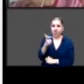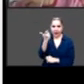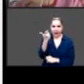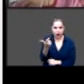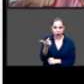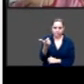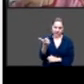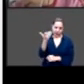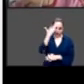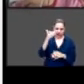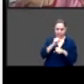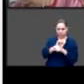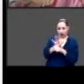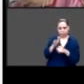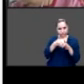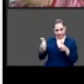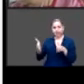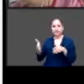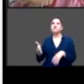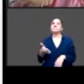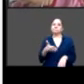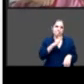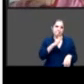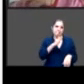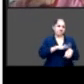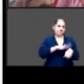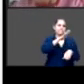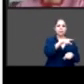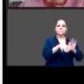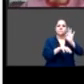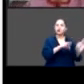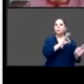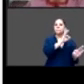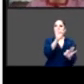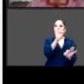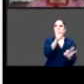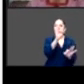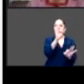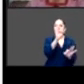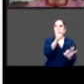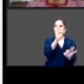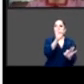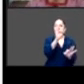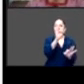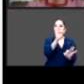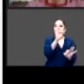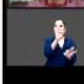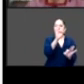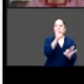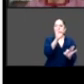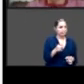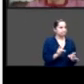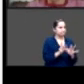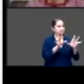sanitaria un número adicional de embarazos no deseados y no planeados entre 2020 y 2021